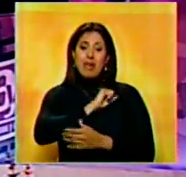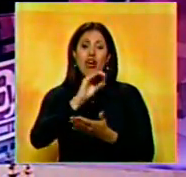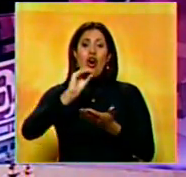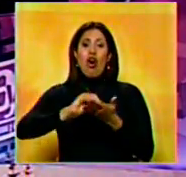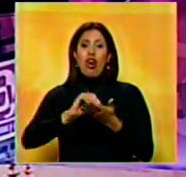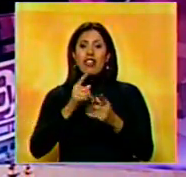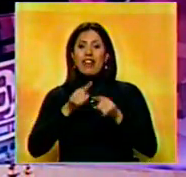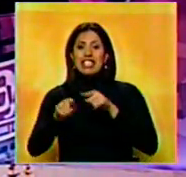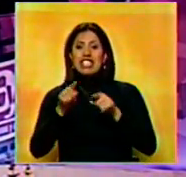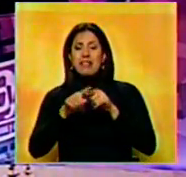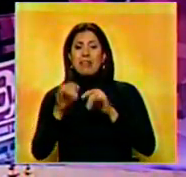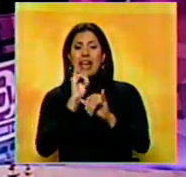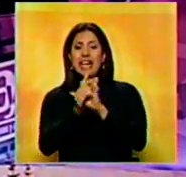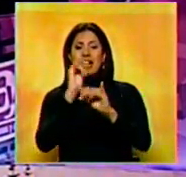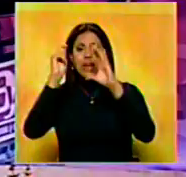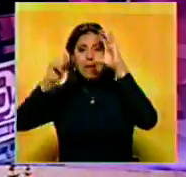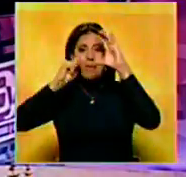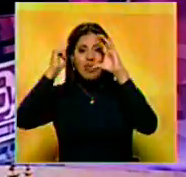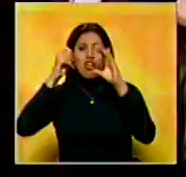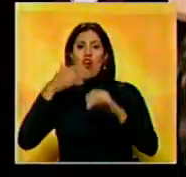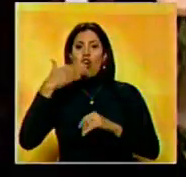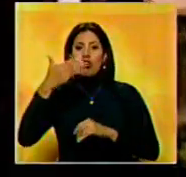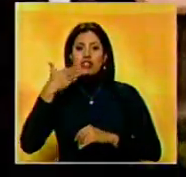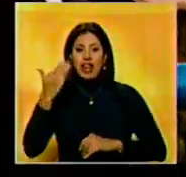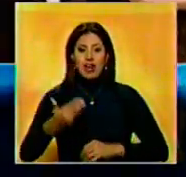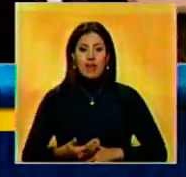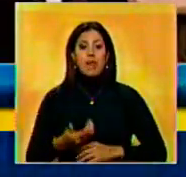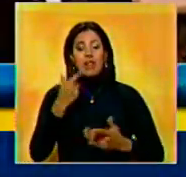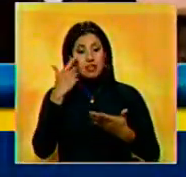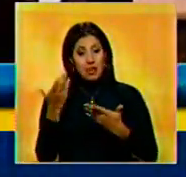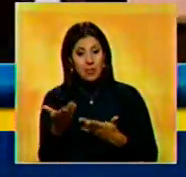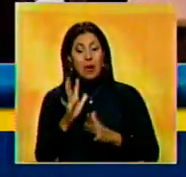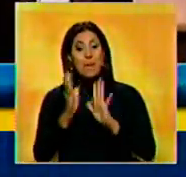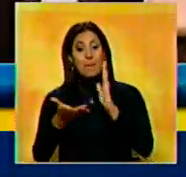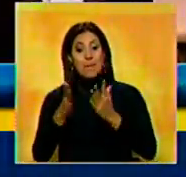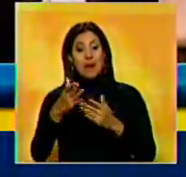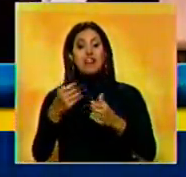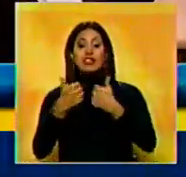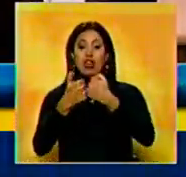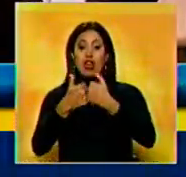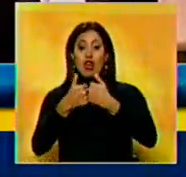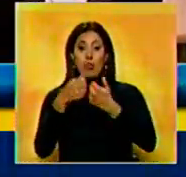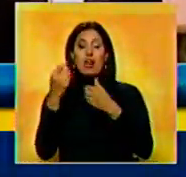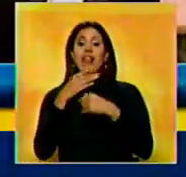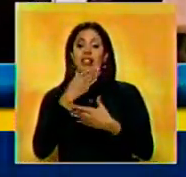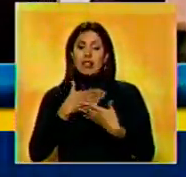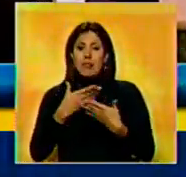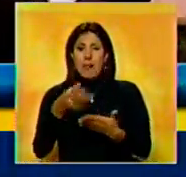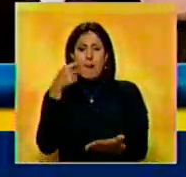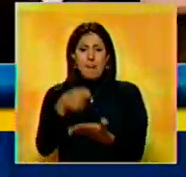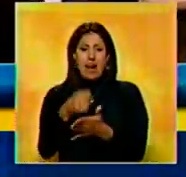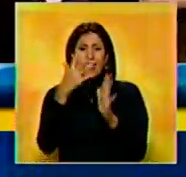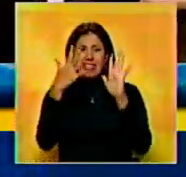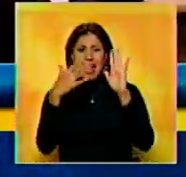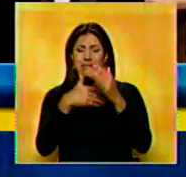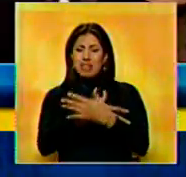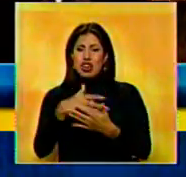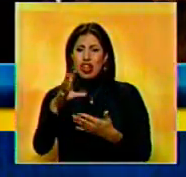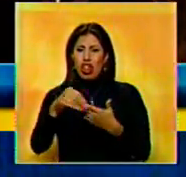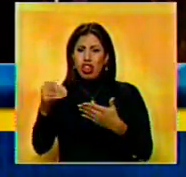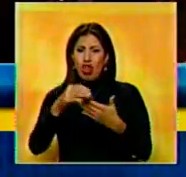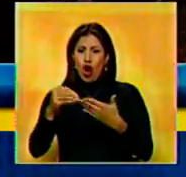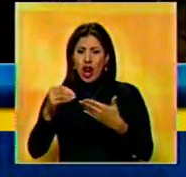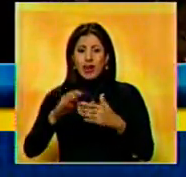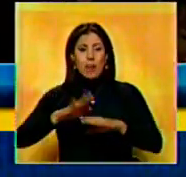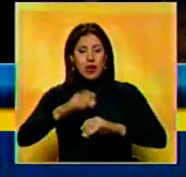filtre en internet un supuesto video erótico suyo. Es por eso que aparentemente su pareja Brad Pitt está dispuesto a pagar 10 millones de